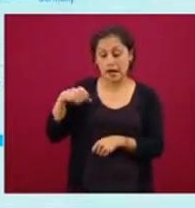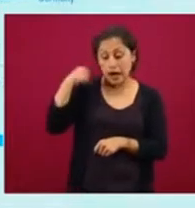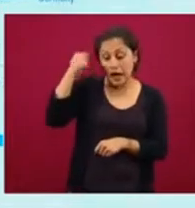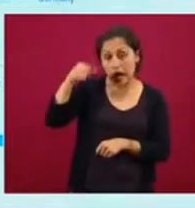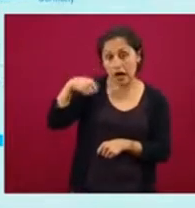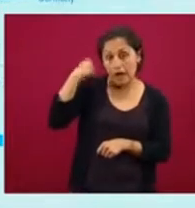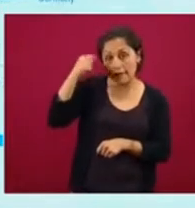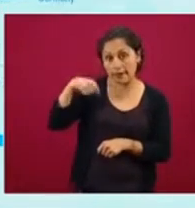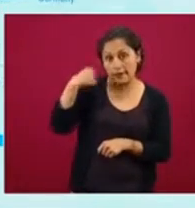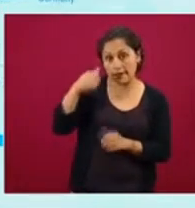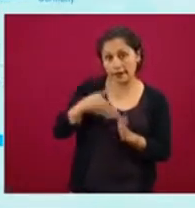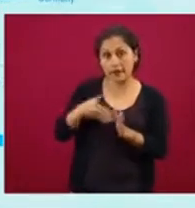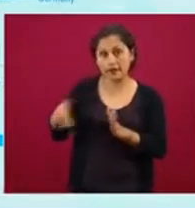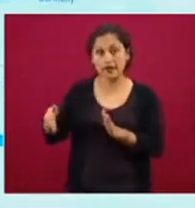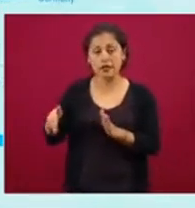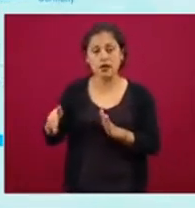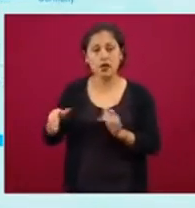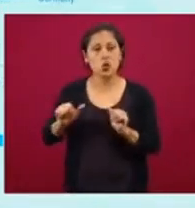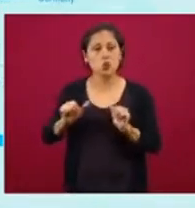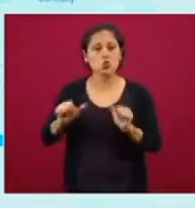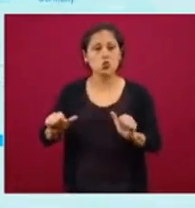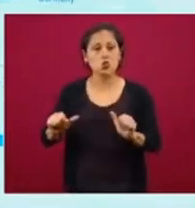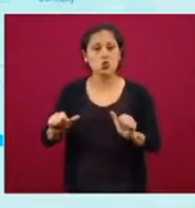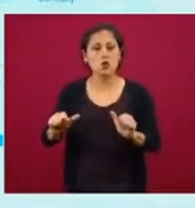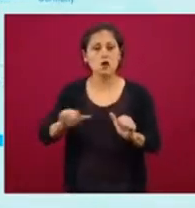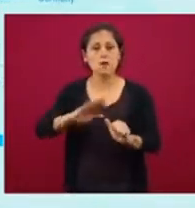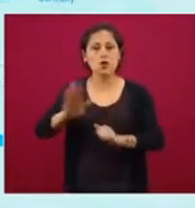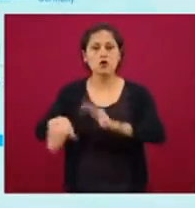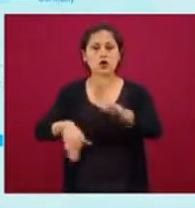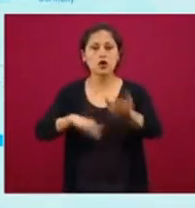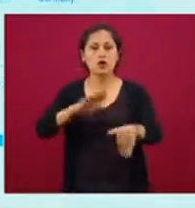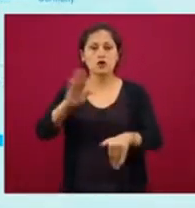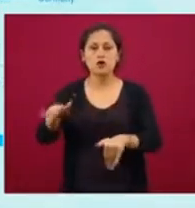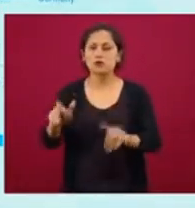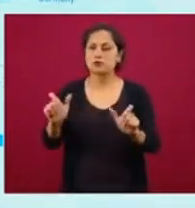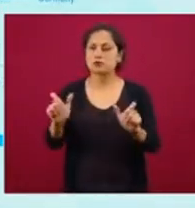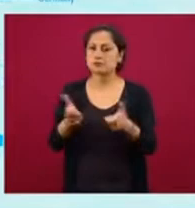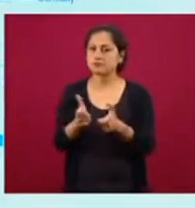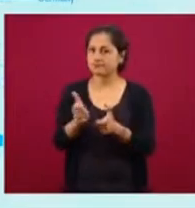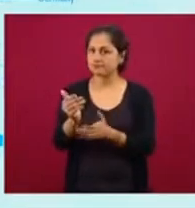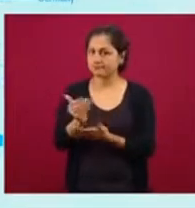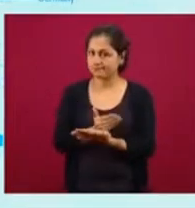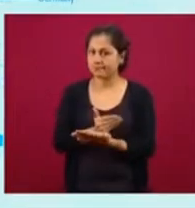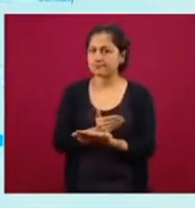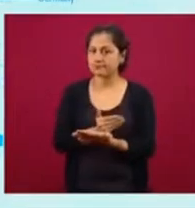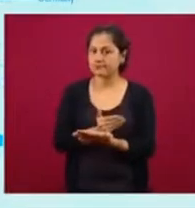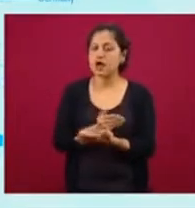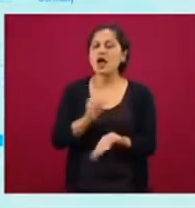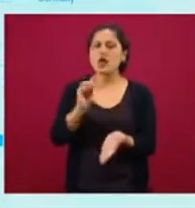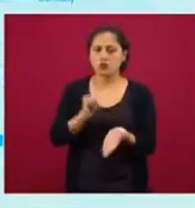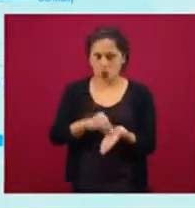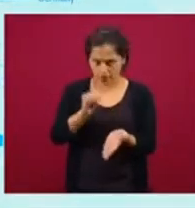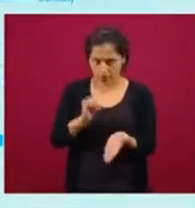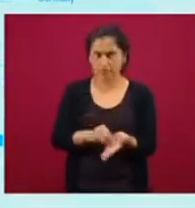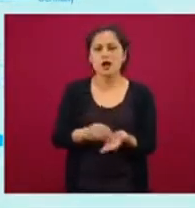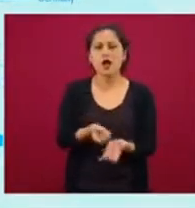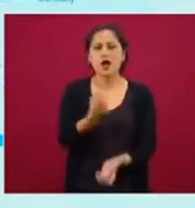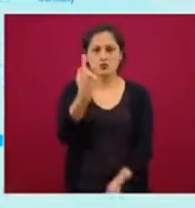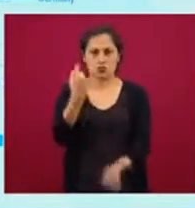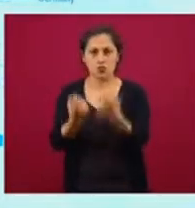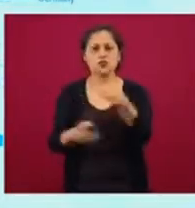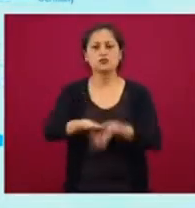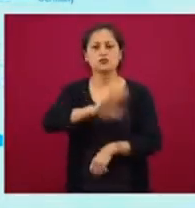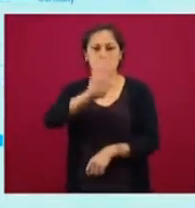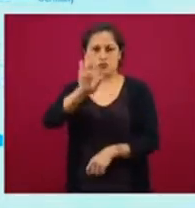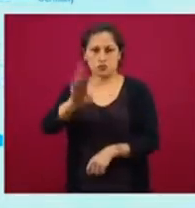casi fines de abril, logró tener ya una reducción muy sustantiva de muertes. Siguen ocurriendo las muertes por COVID en Alemania,